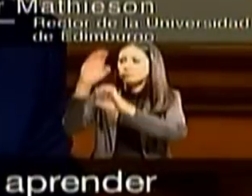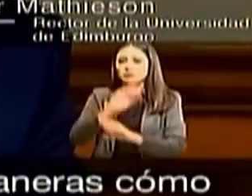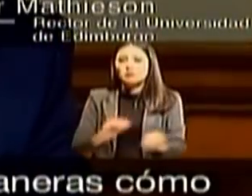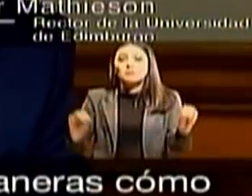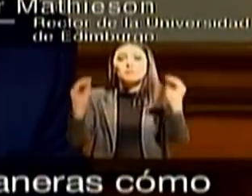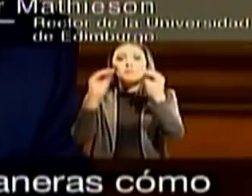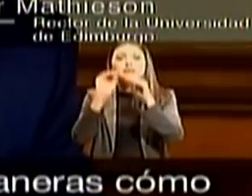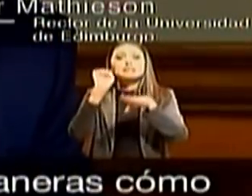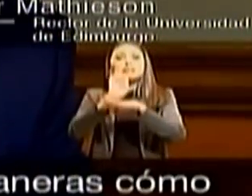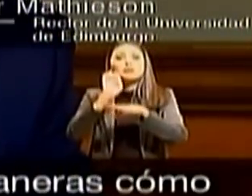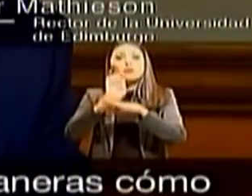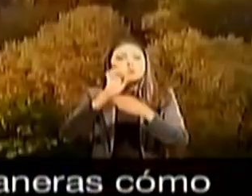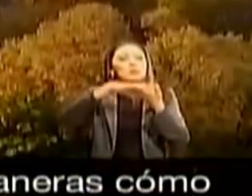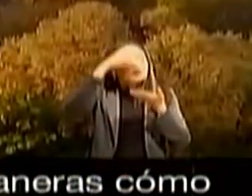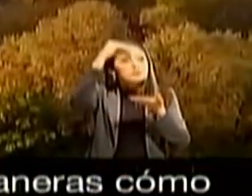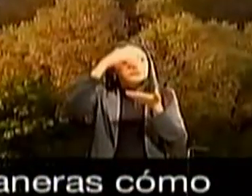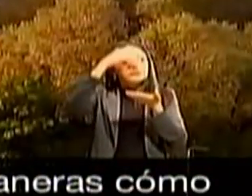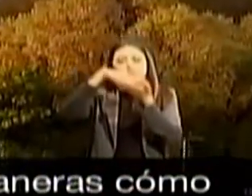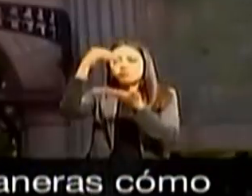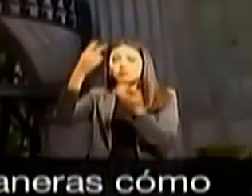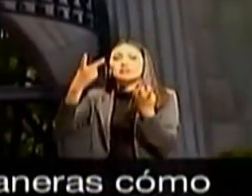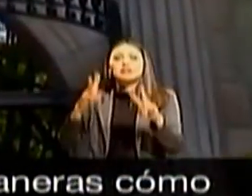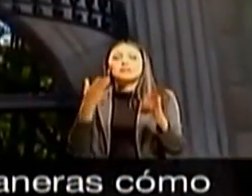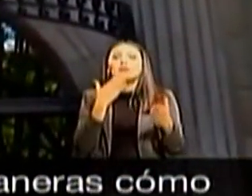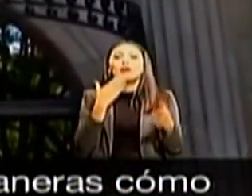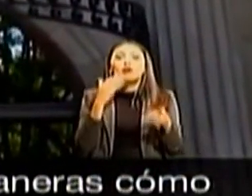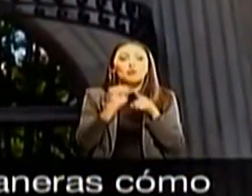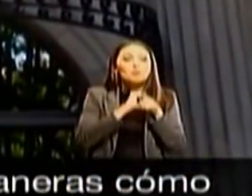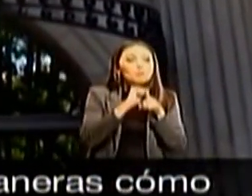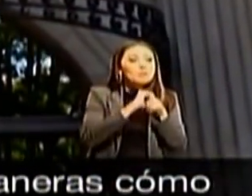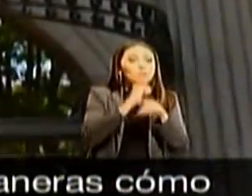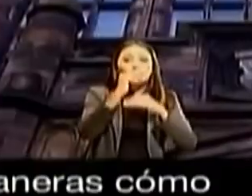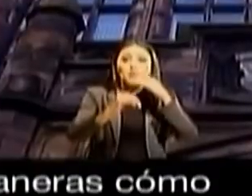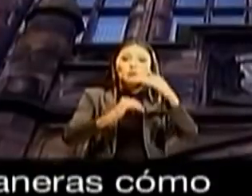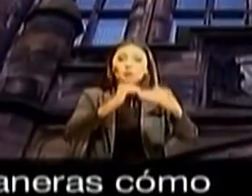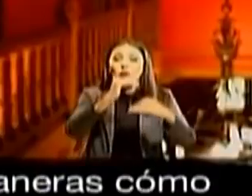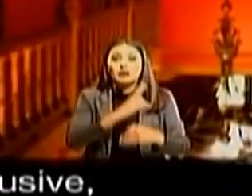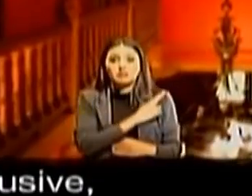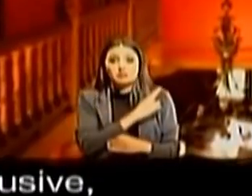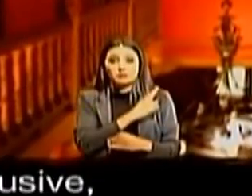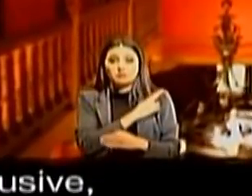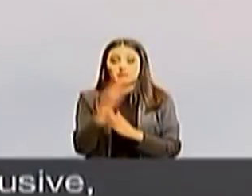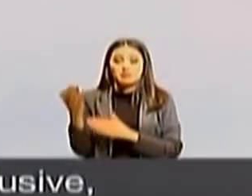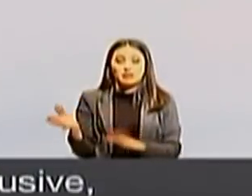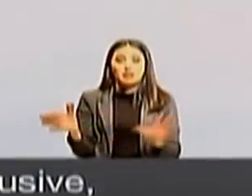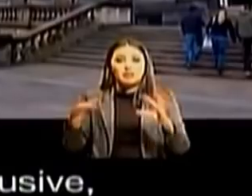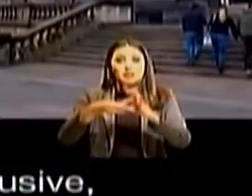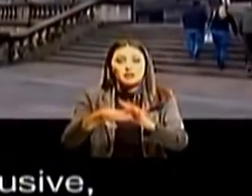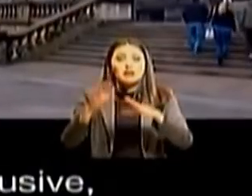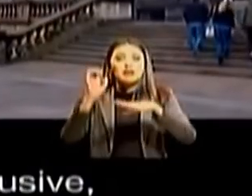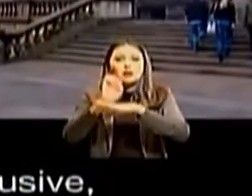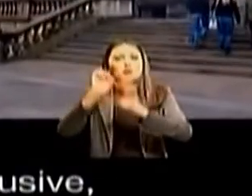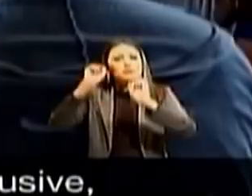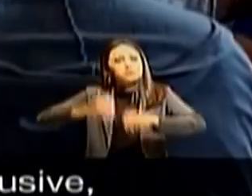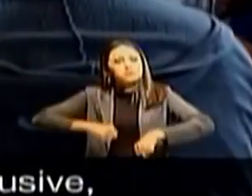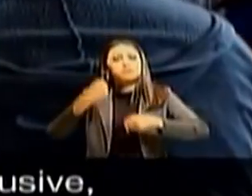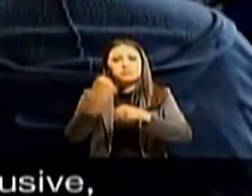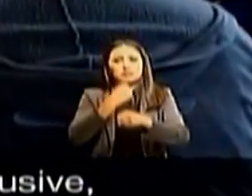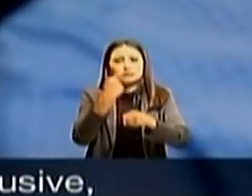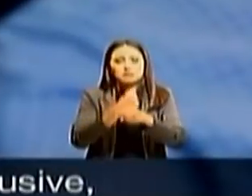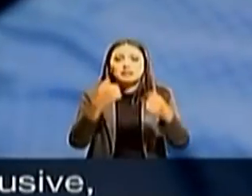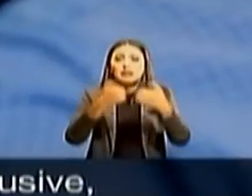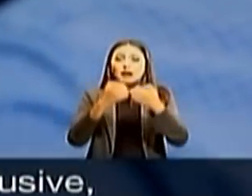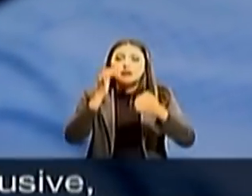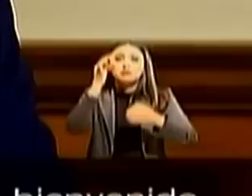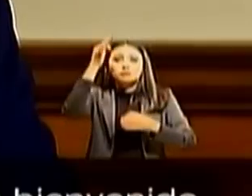sobre Ecuador y aprender un poco más de las maneras como la Universidad de Edimburgo y Ecuador pueden trabajar juntas, inclusive más